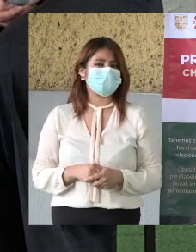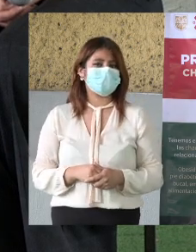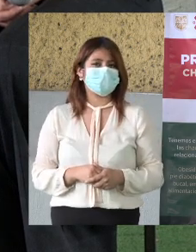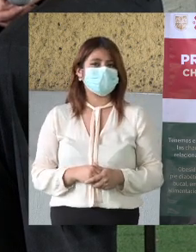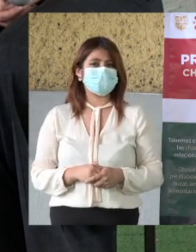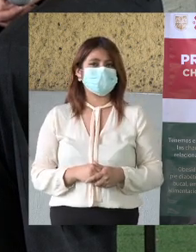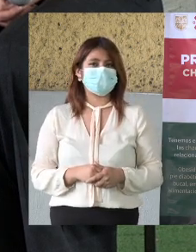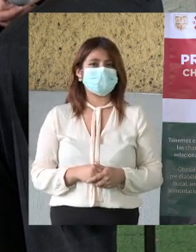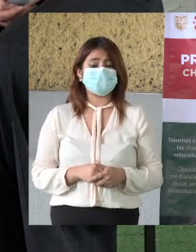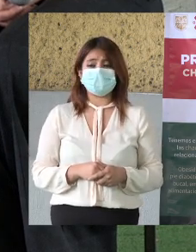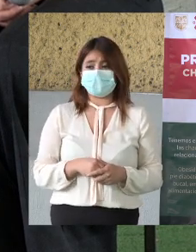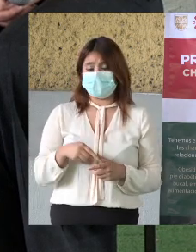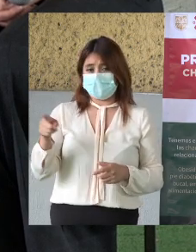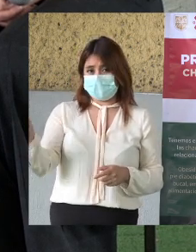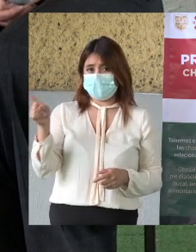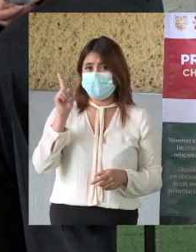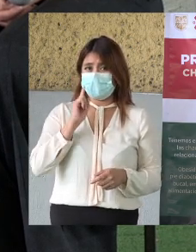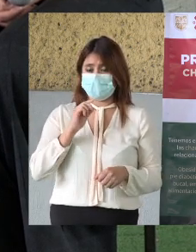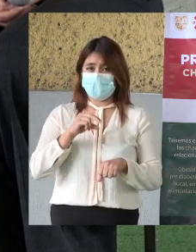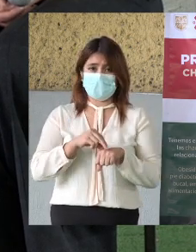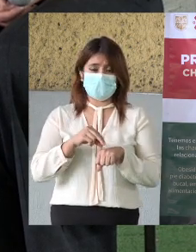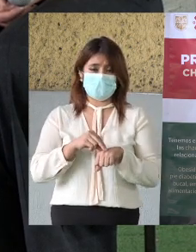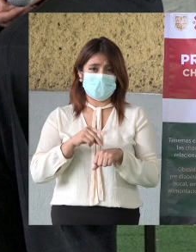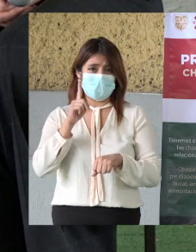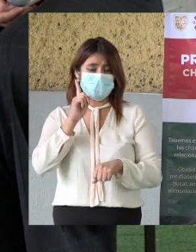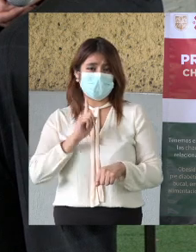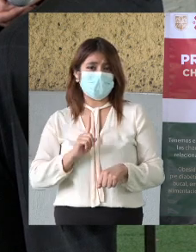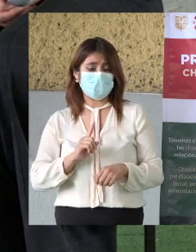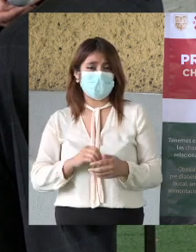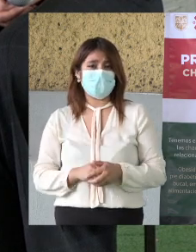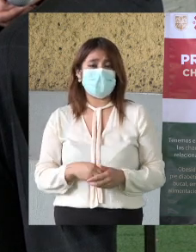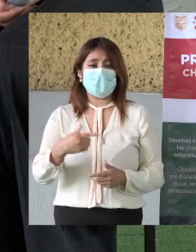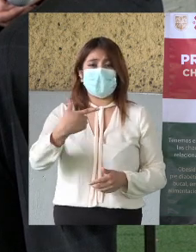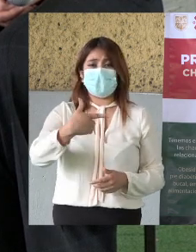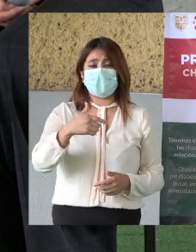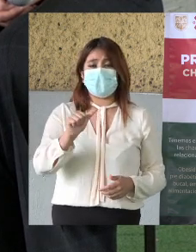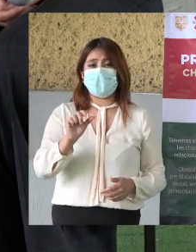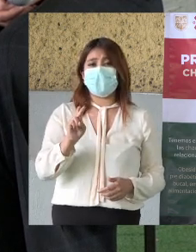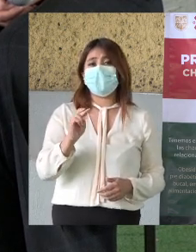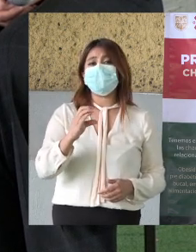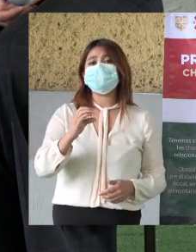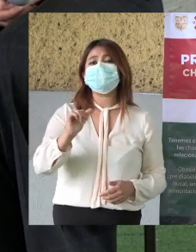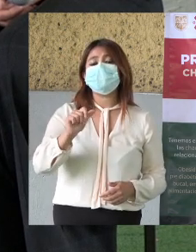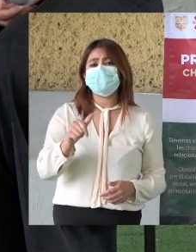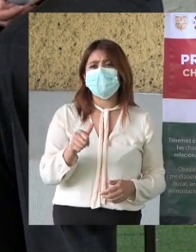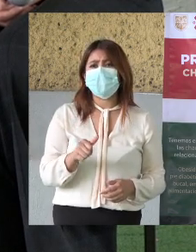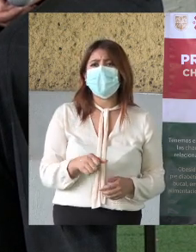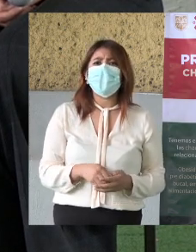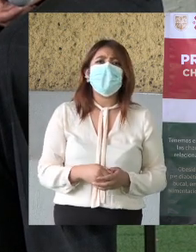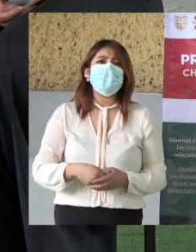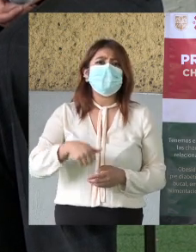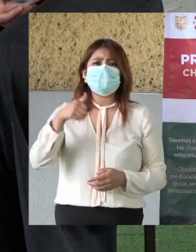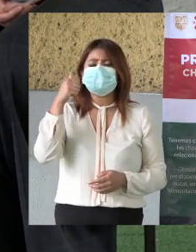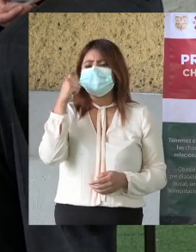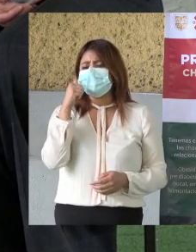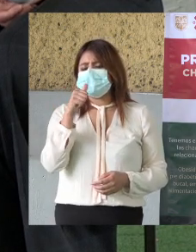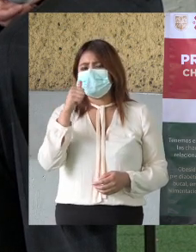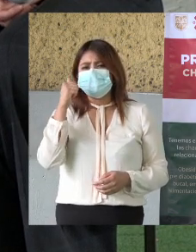La doctora García Ulloa es una persona que se ha dedicado con mucho